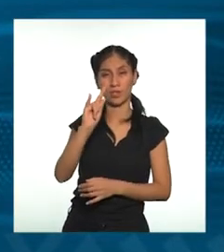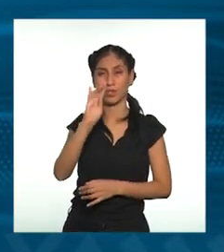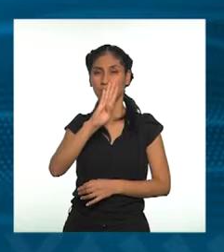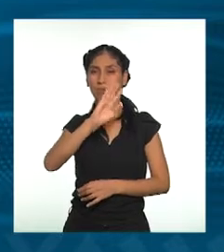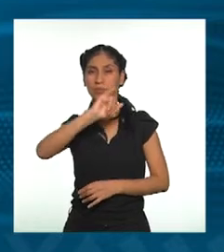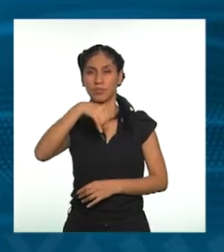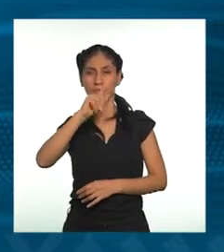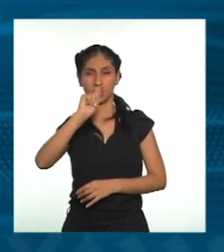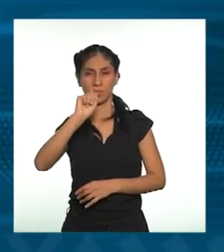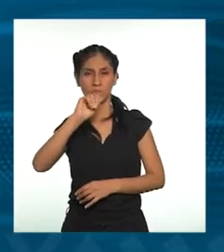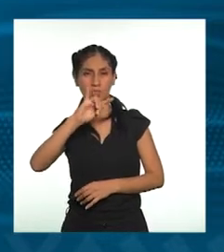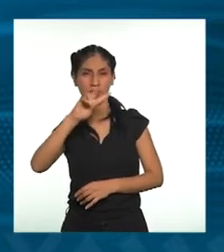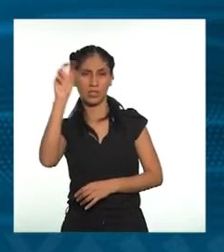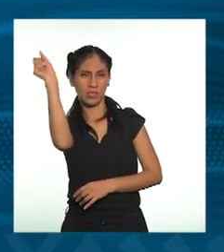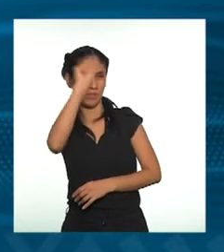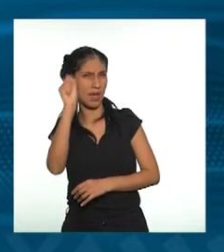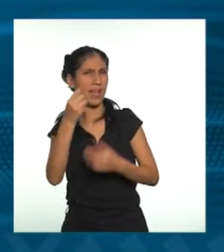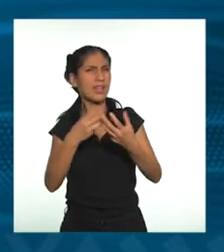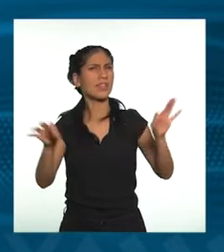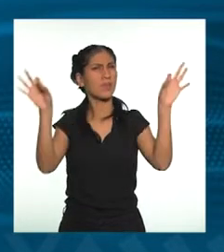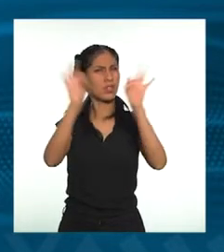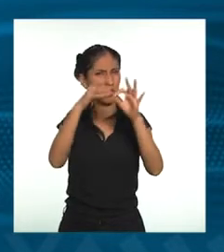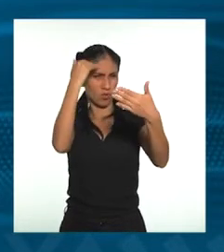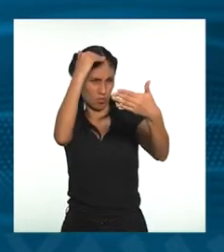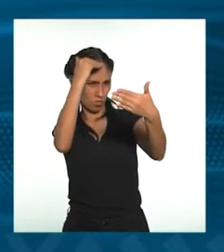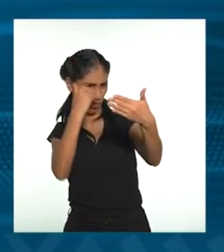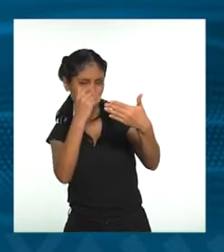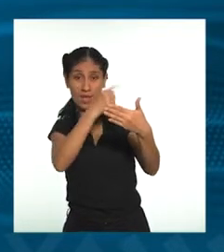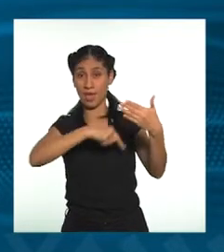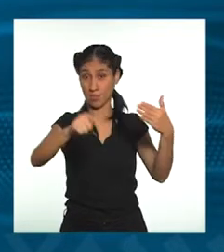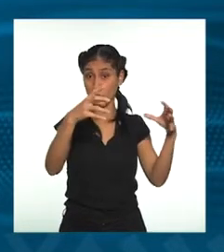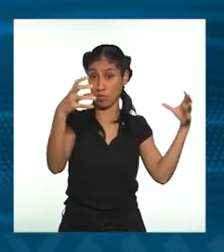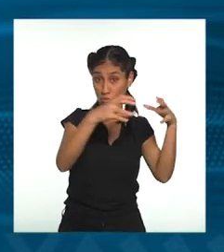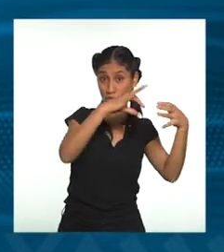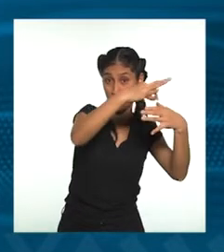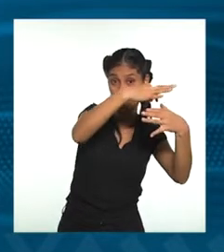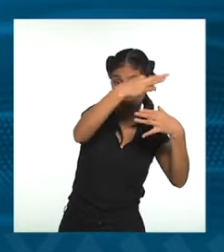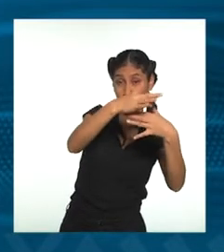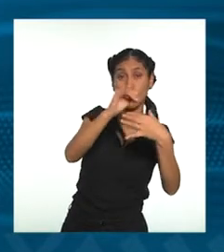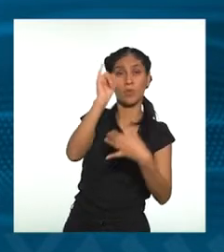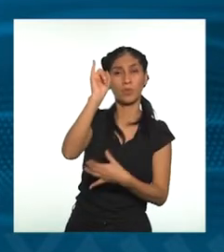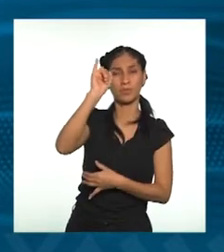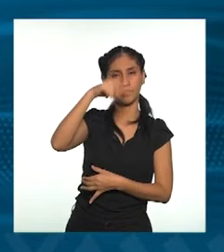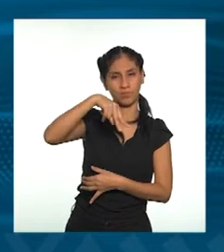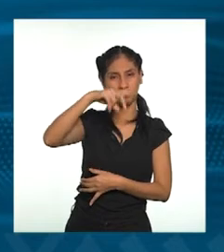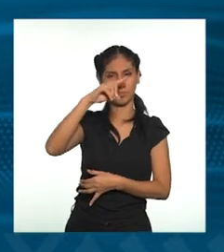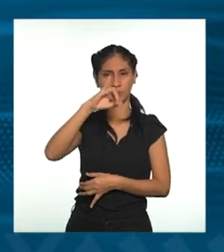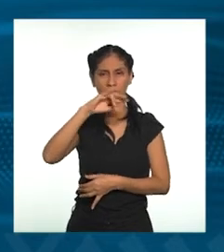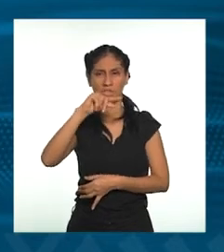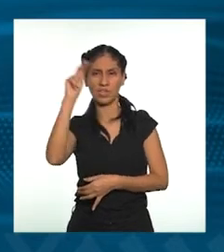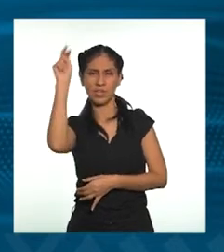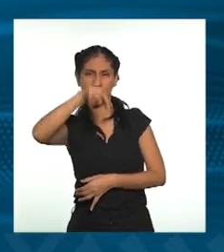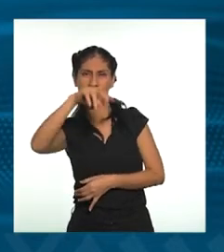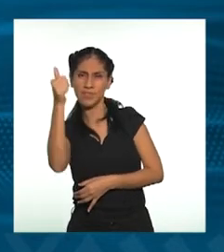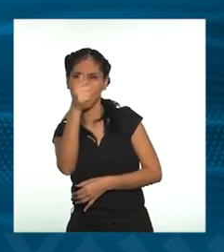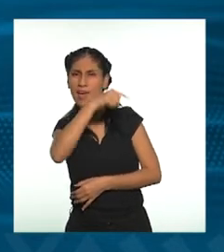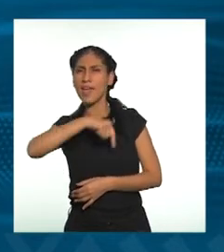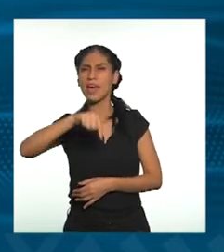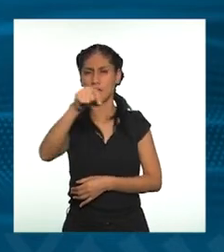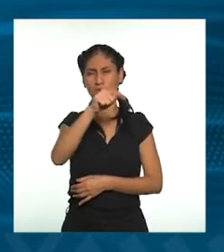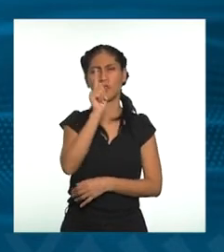cuenta que se autoidentifican como pueblo indígena. Es decir, poseen